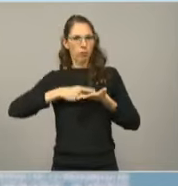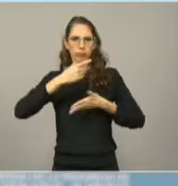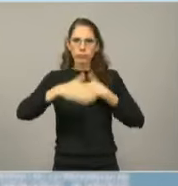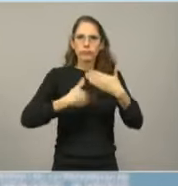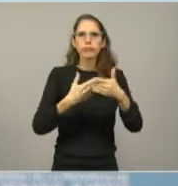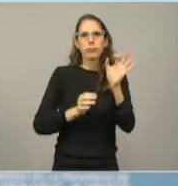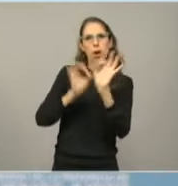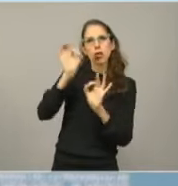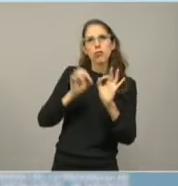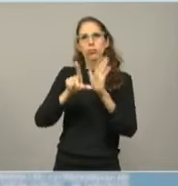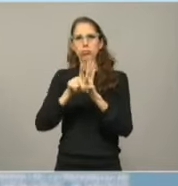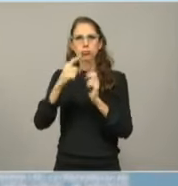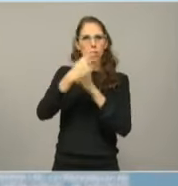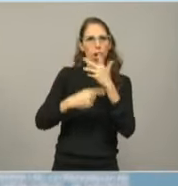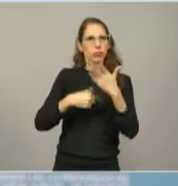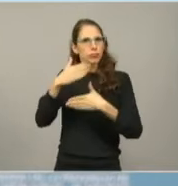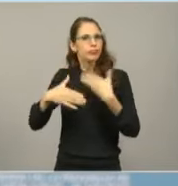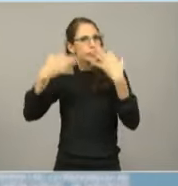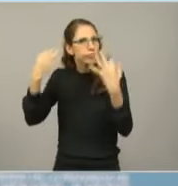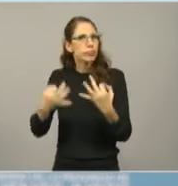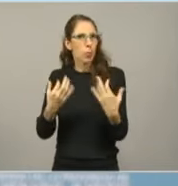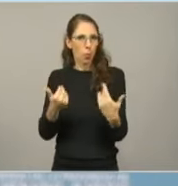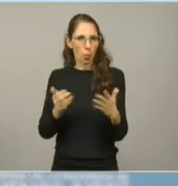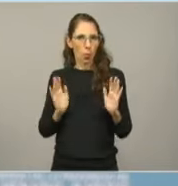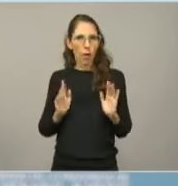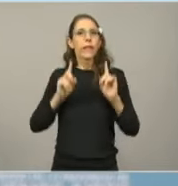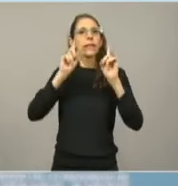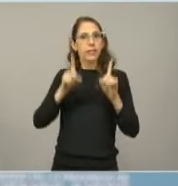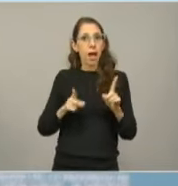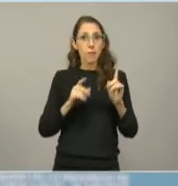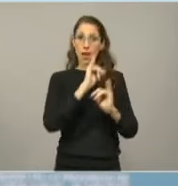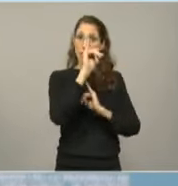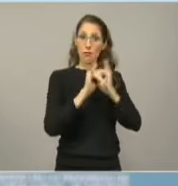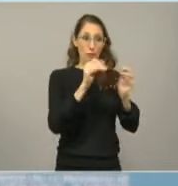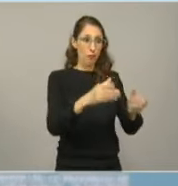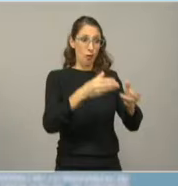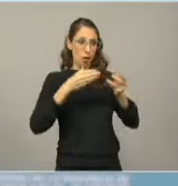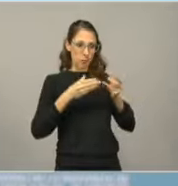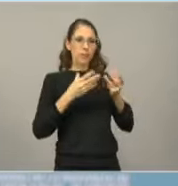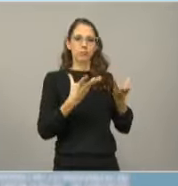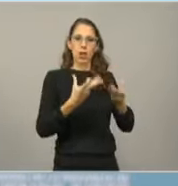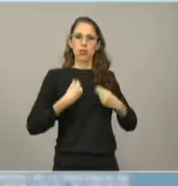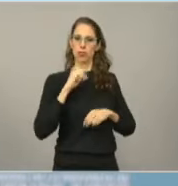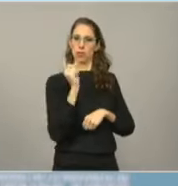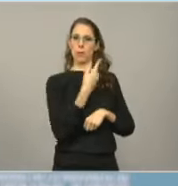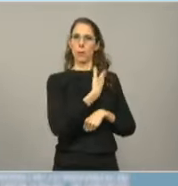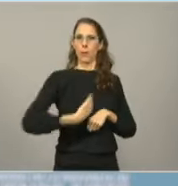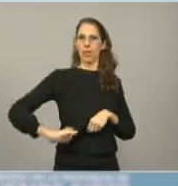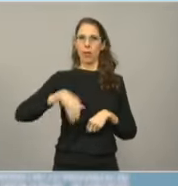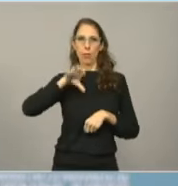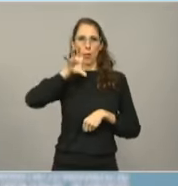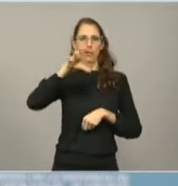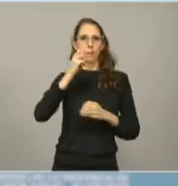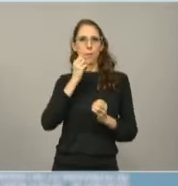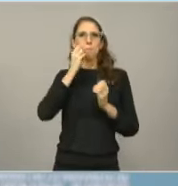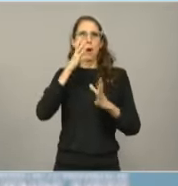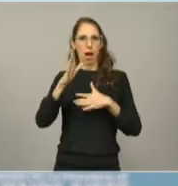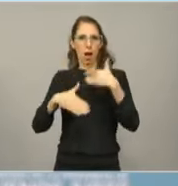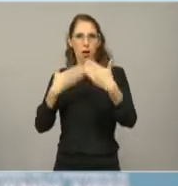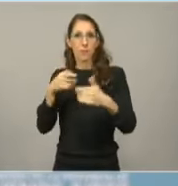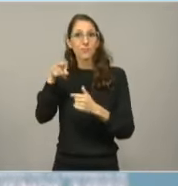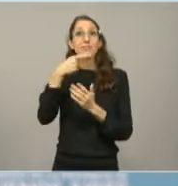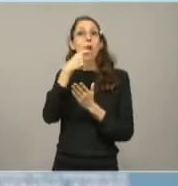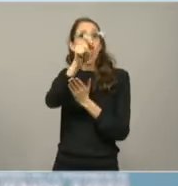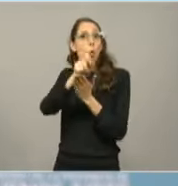mejores políticas públicas y también para poder ar capacidades en el estado provincial Esta es una encuesta que se hizo